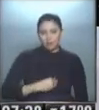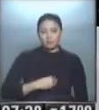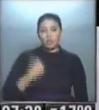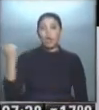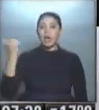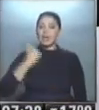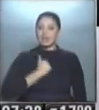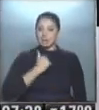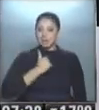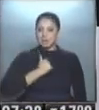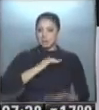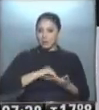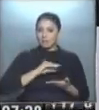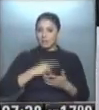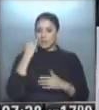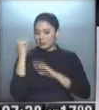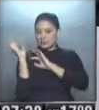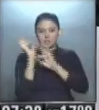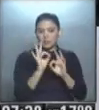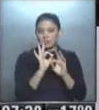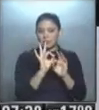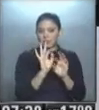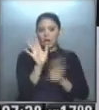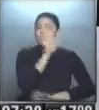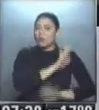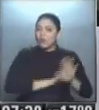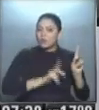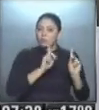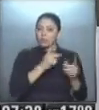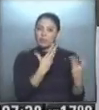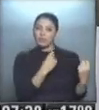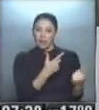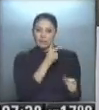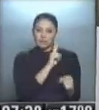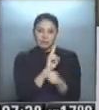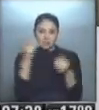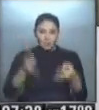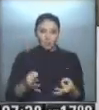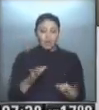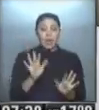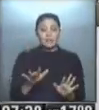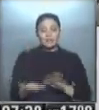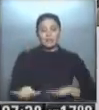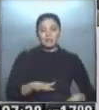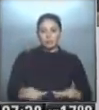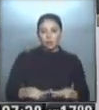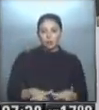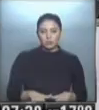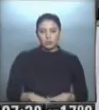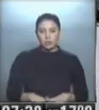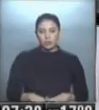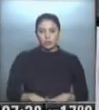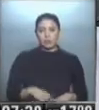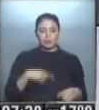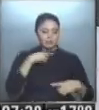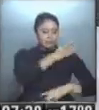tomado posición del lugar para garantizar la seguridad. Y bueno, estos son los acontecimientos que